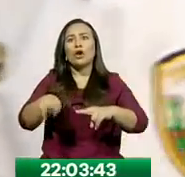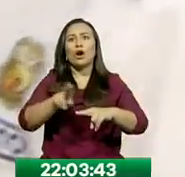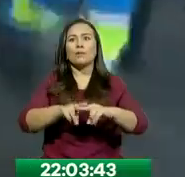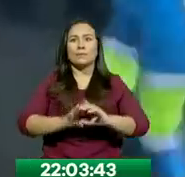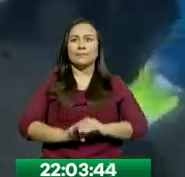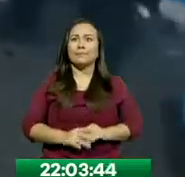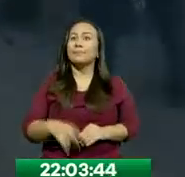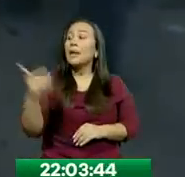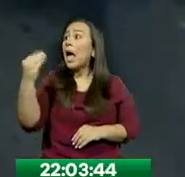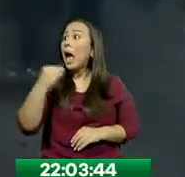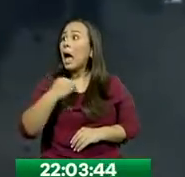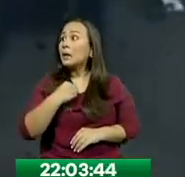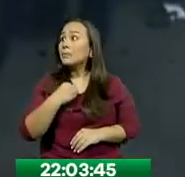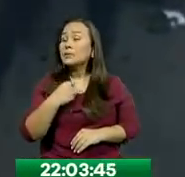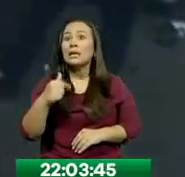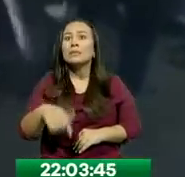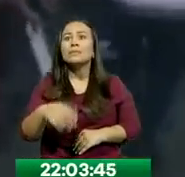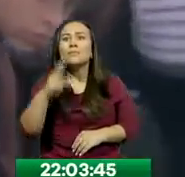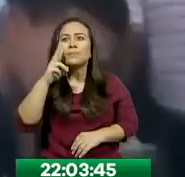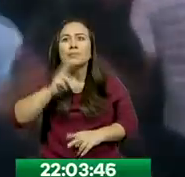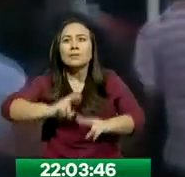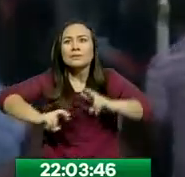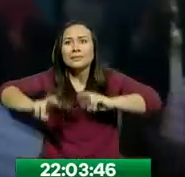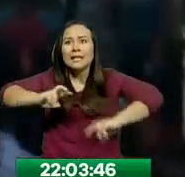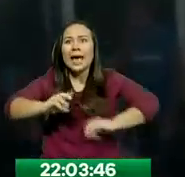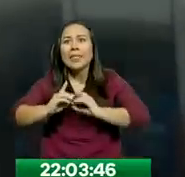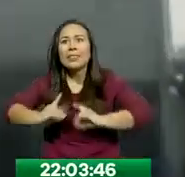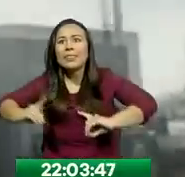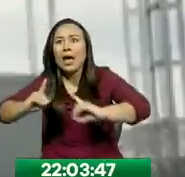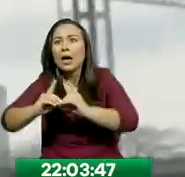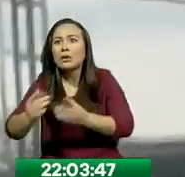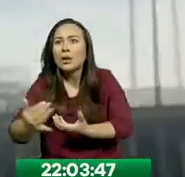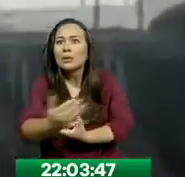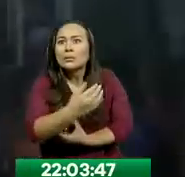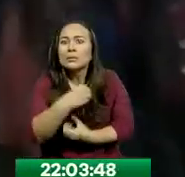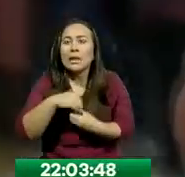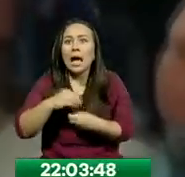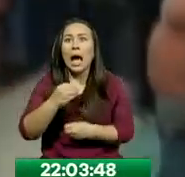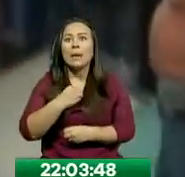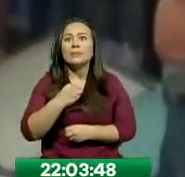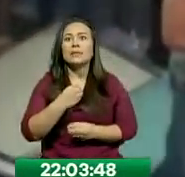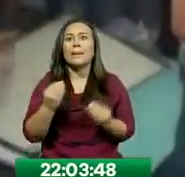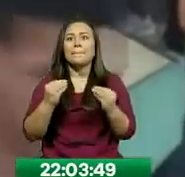Guayas llegaron y recabaron datos para formular el parte respectivo.